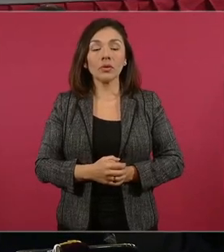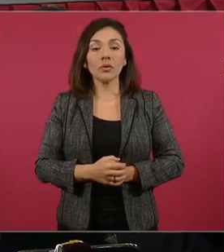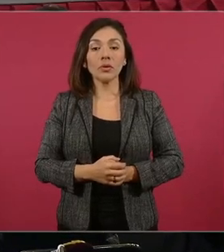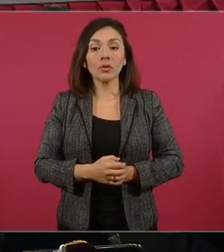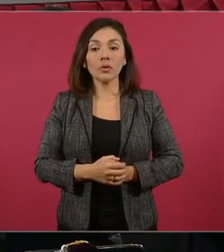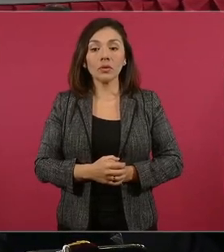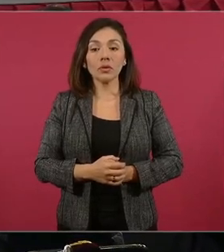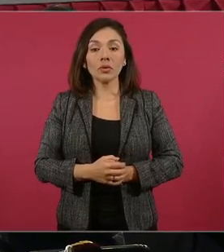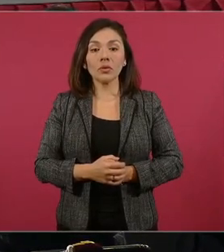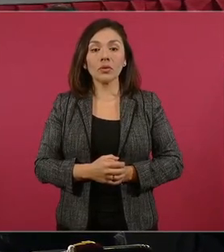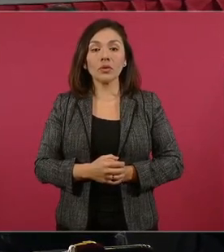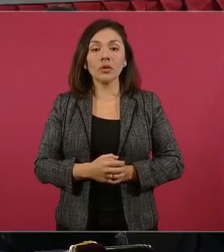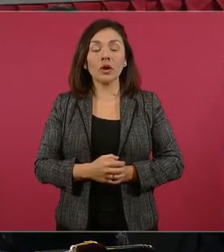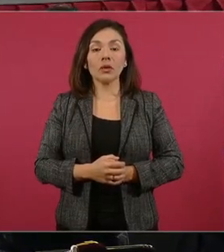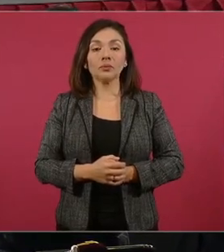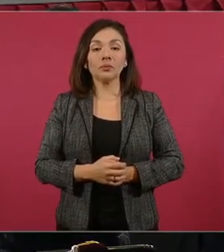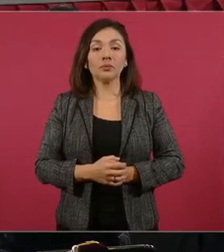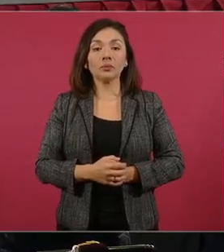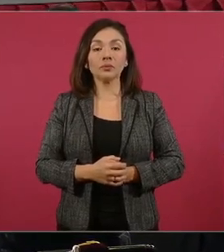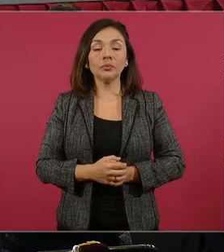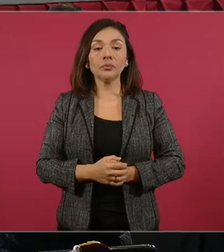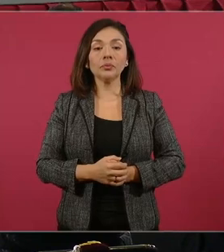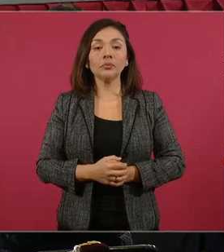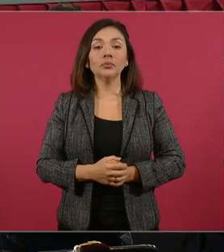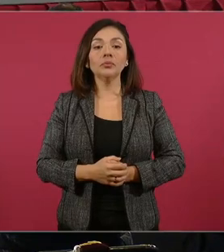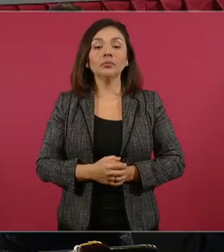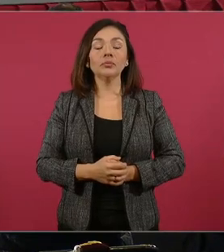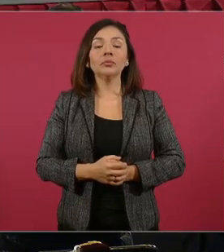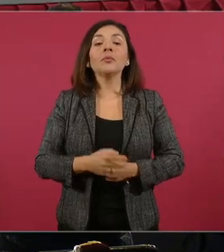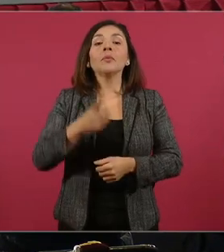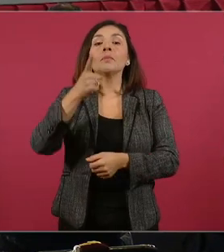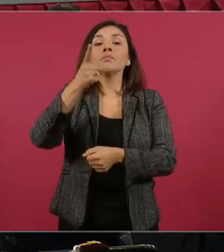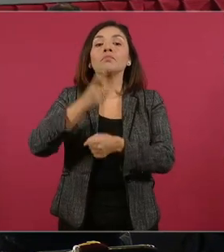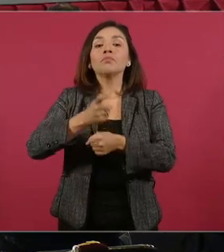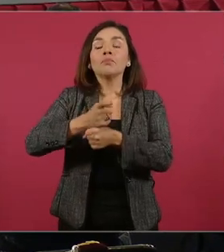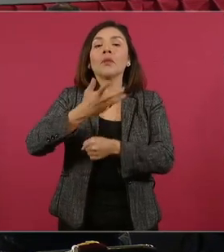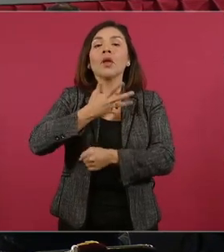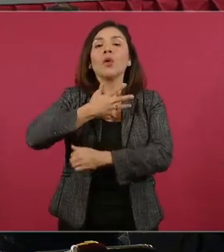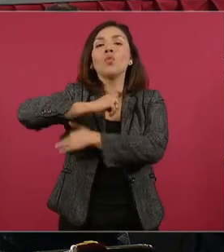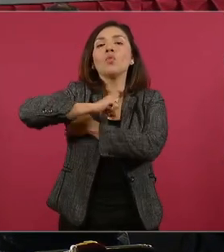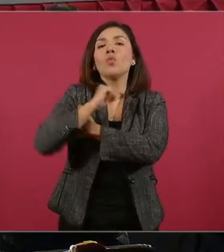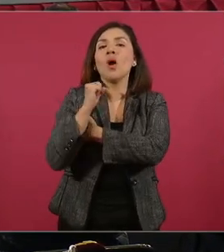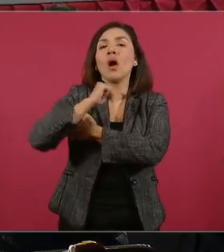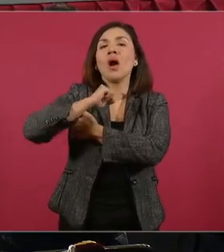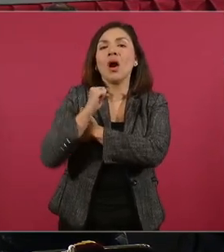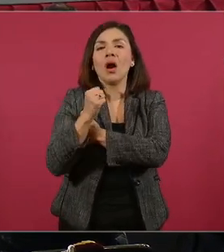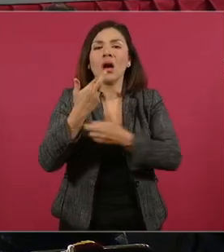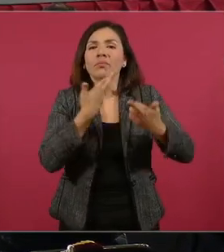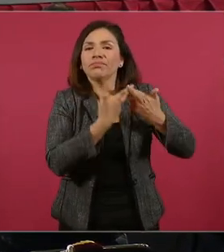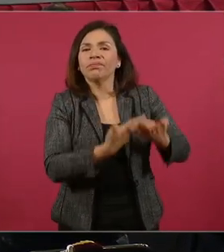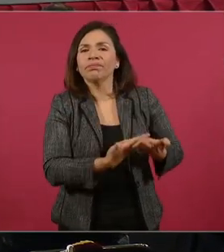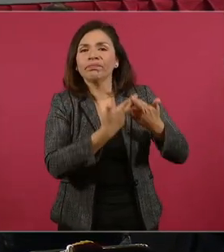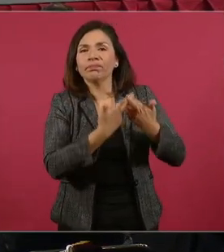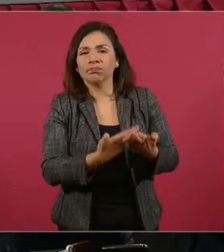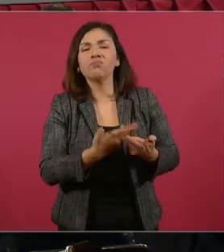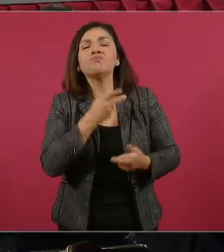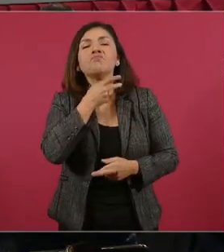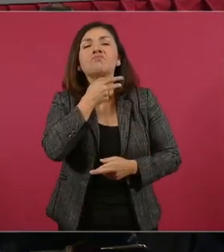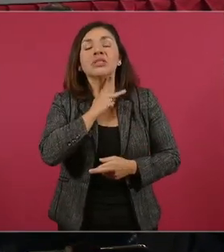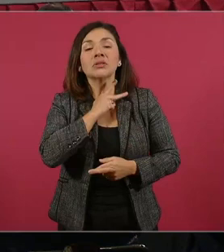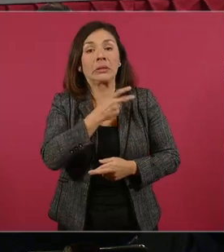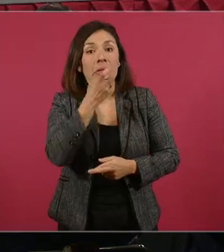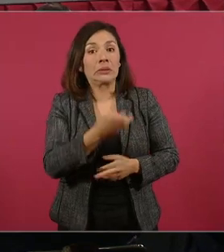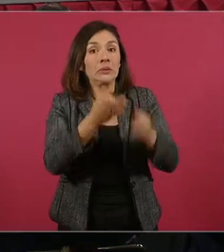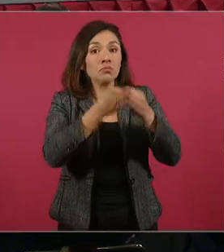Muchas gracias. Empezaríamos hablando de las reservas. Las reservas es uno de los indicadores más importantes de